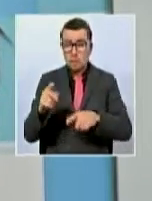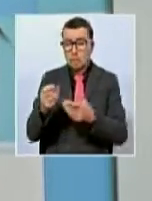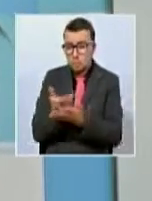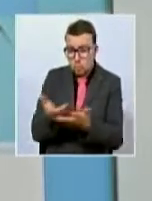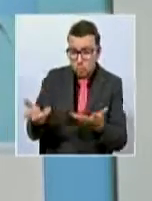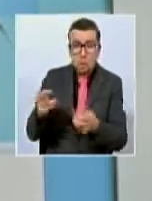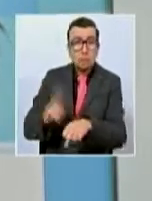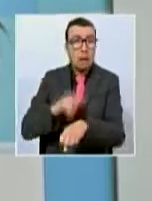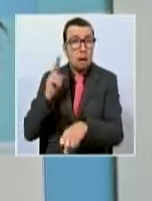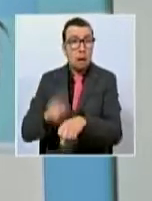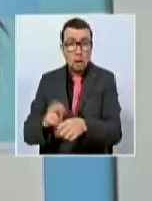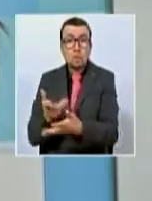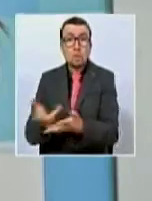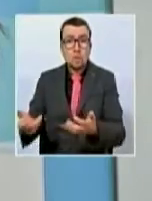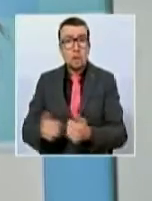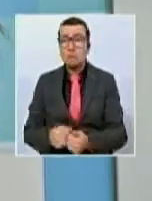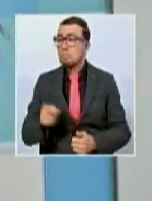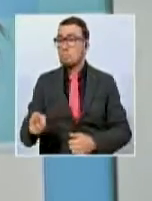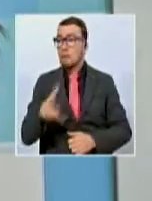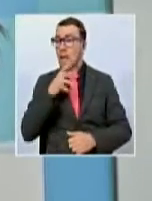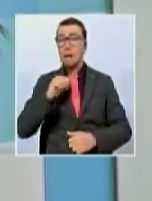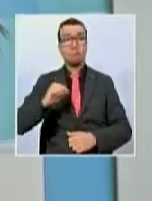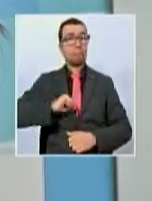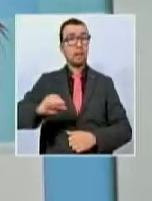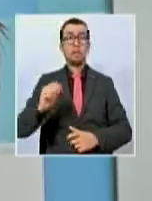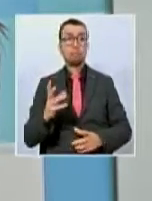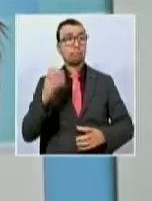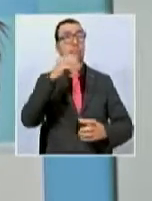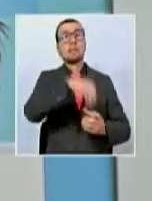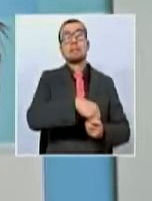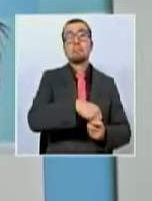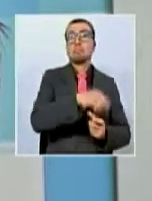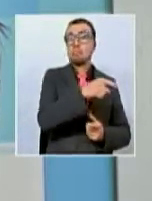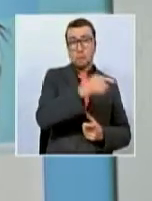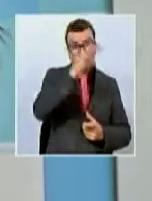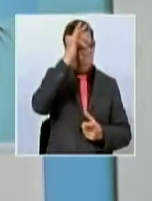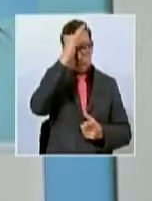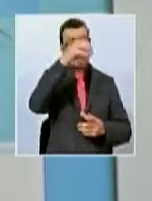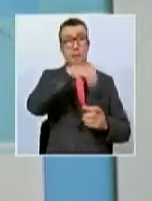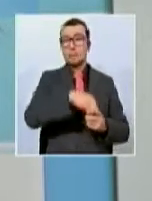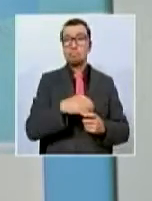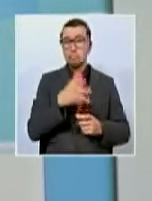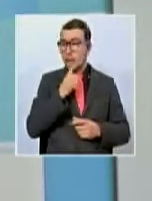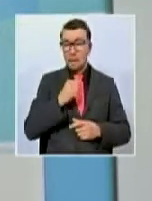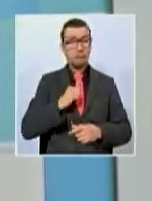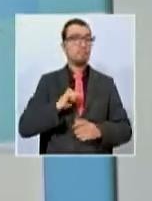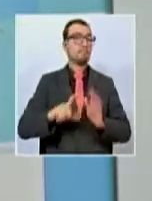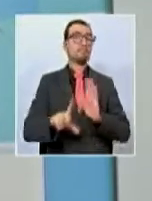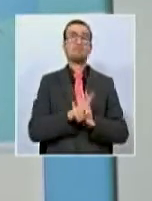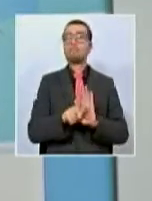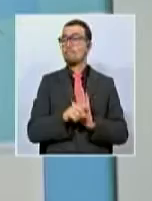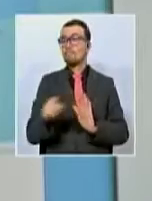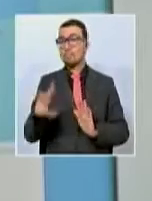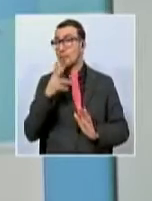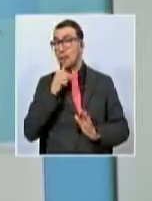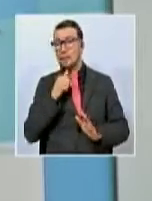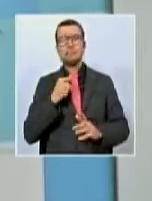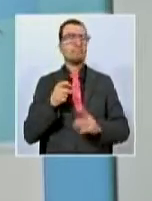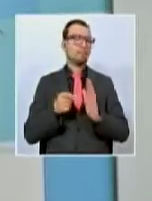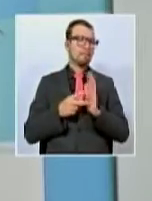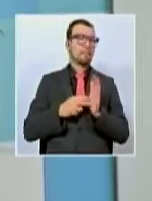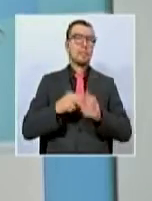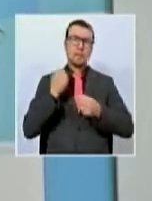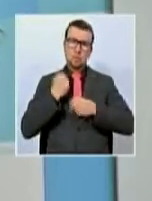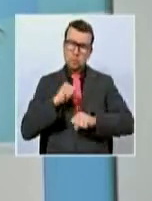complementaria y no han podido ejercer dentro de las EPS y las IPS esta actividad formalmente. Entonces es uno de los trabajos que estamos haciendo